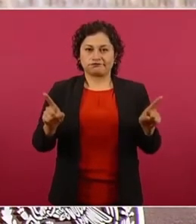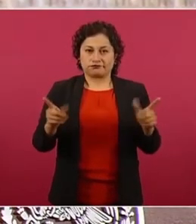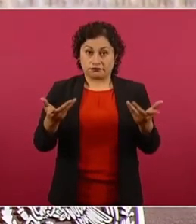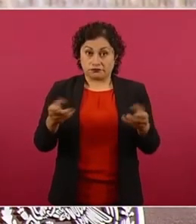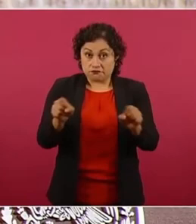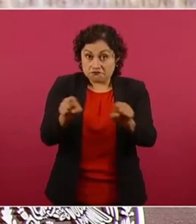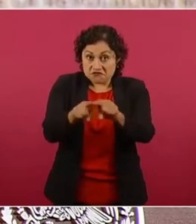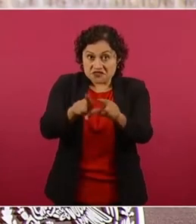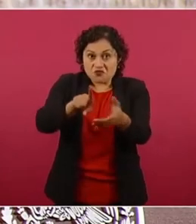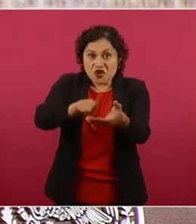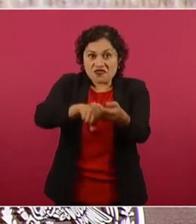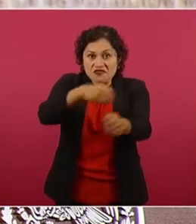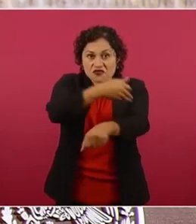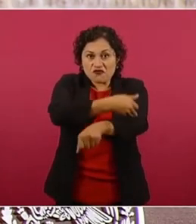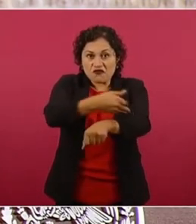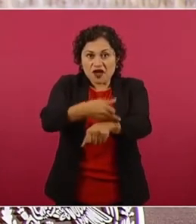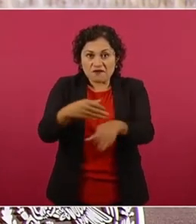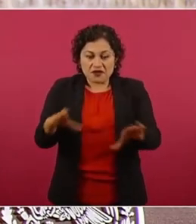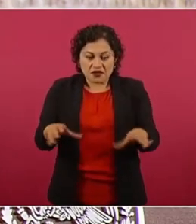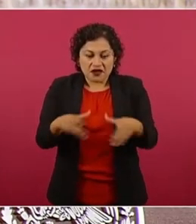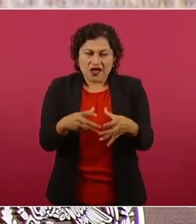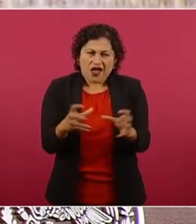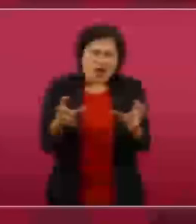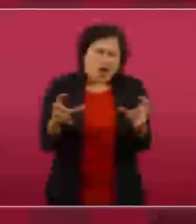información tóxica.